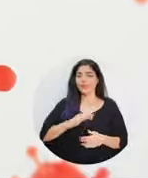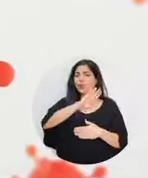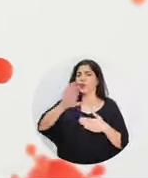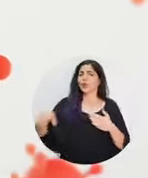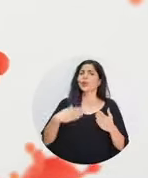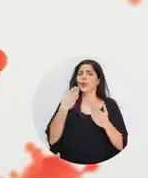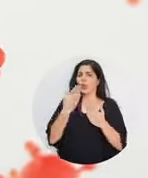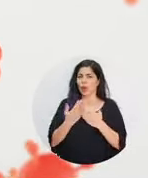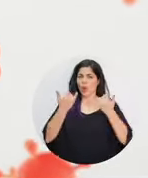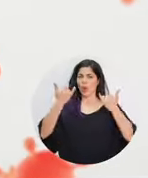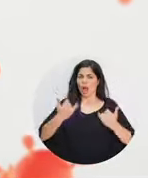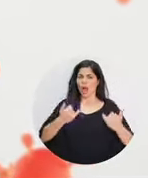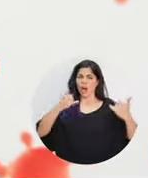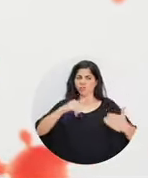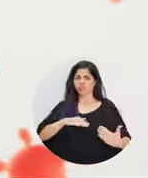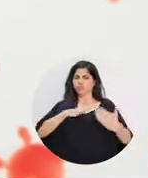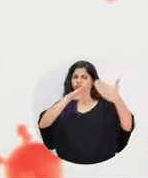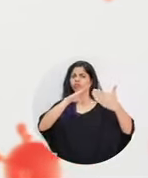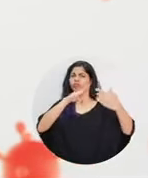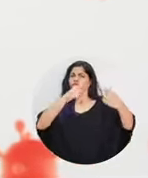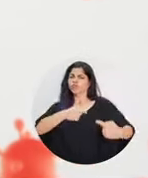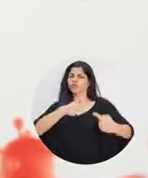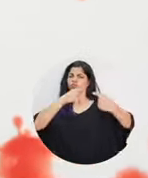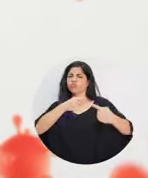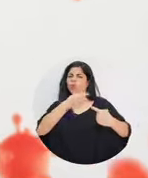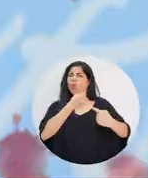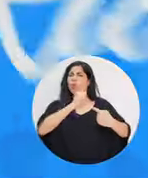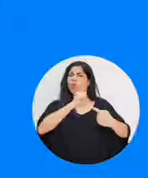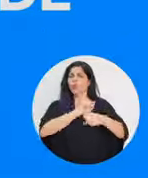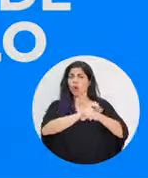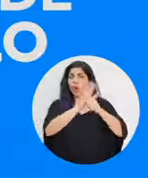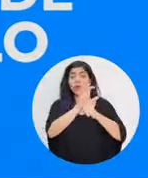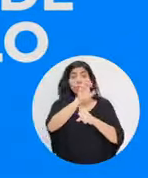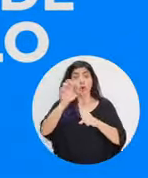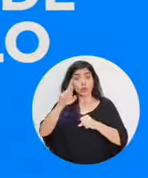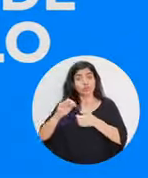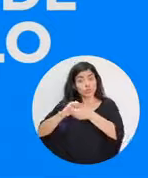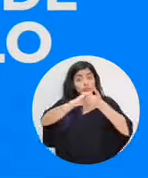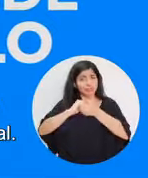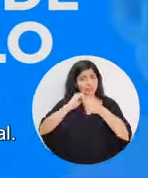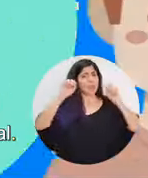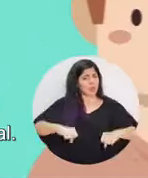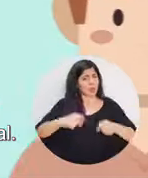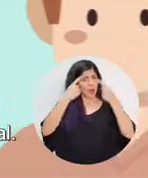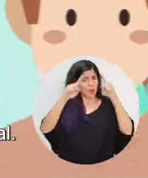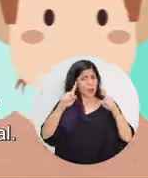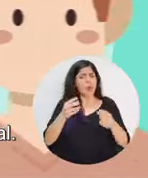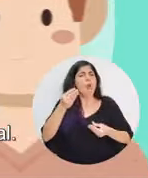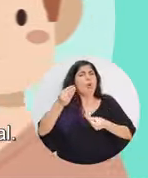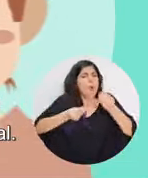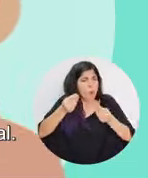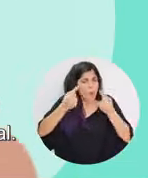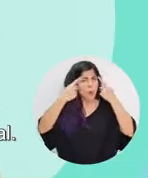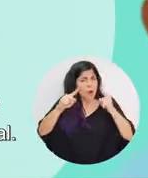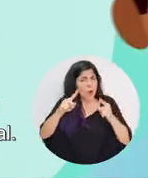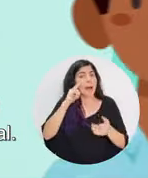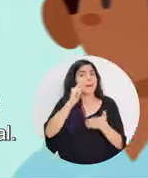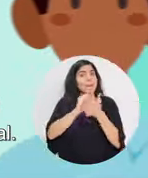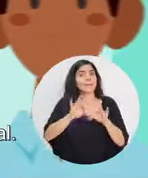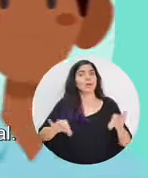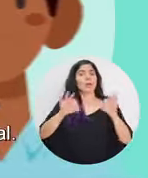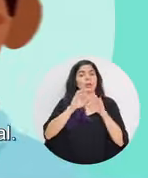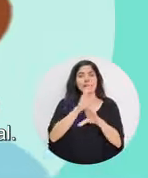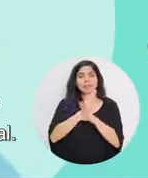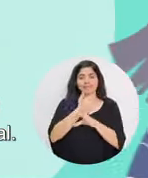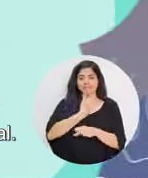Todos y todas estamos enfrentando una lucha contra el COVID-19. Costa Rica unida puede lograrlo, y para lograrlo es también importante cuidar